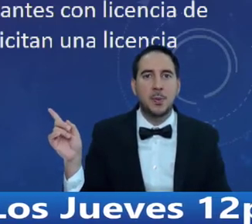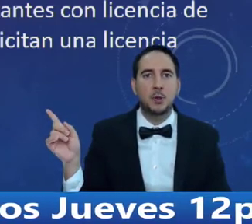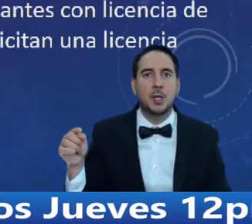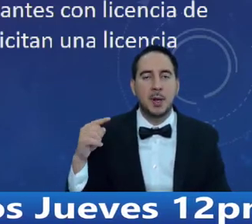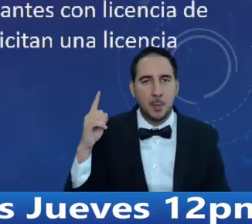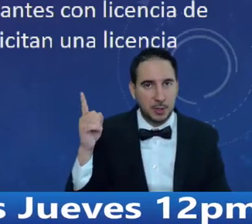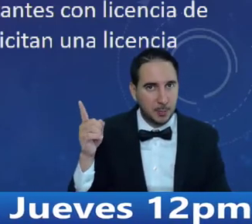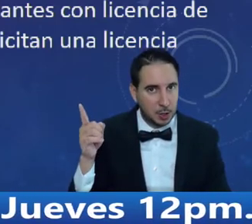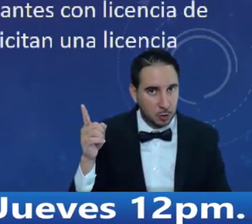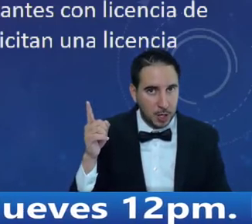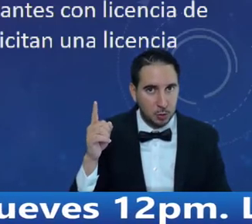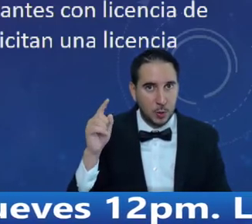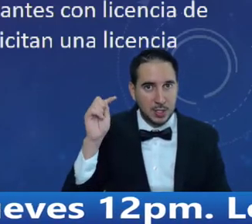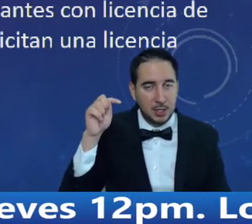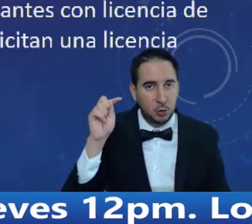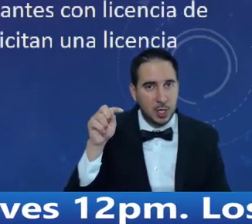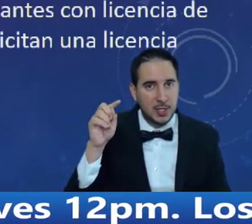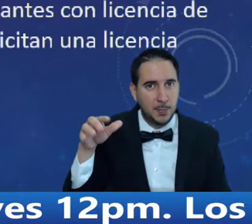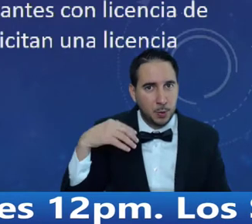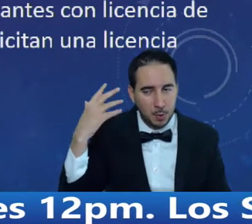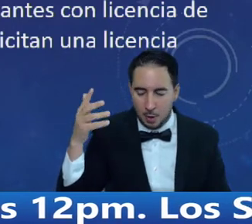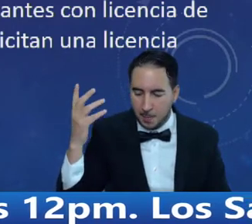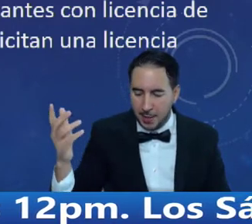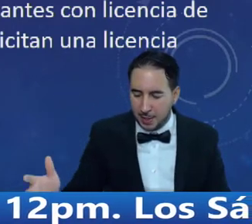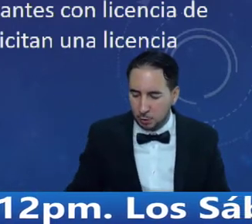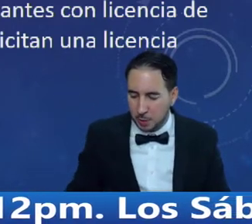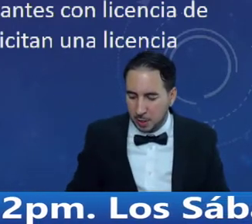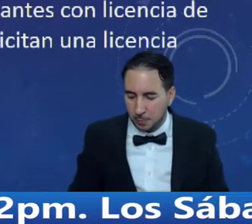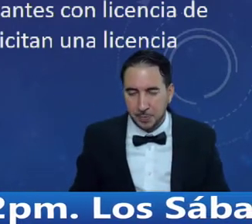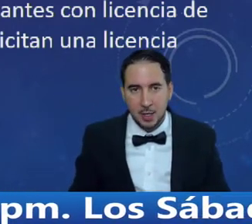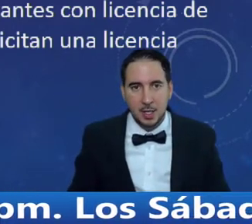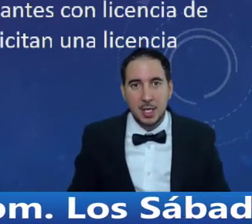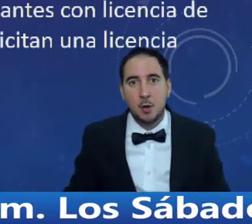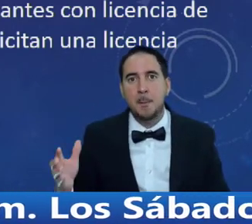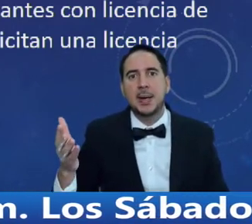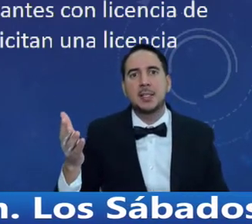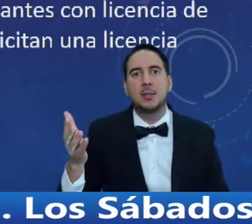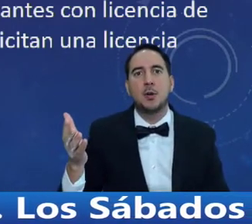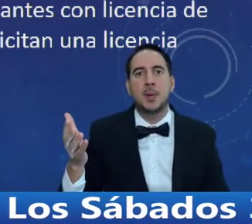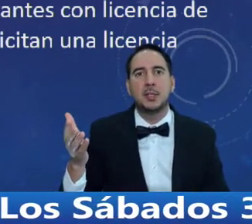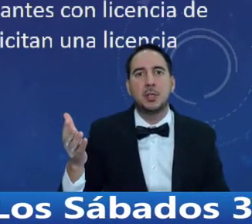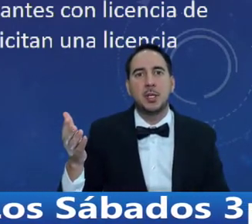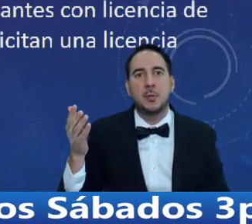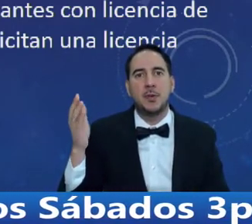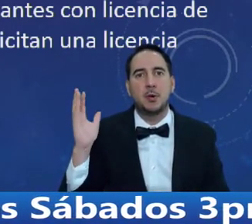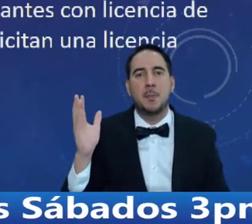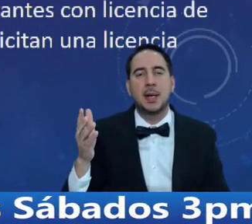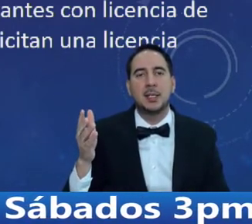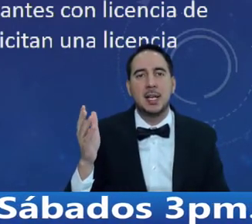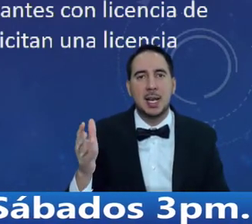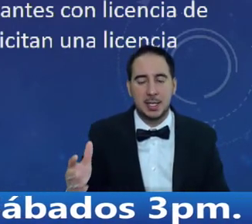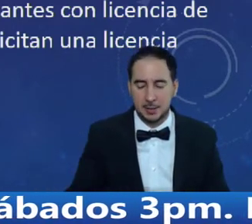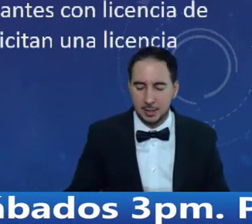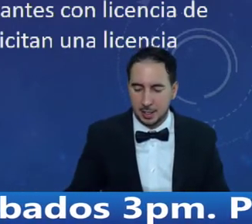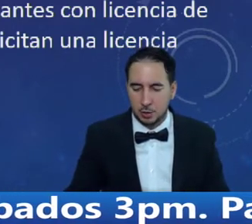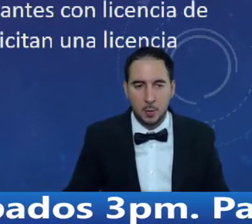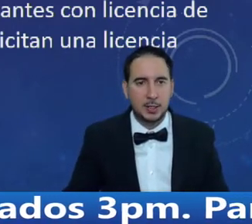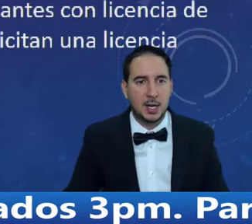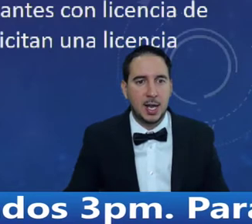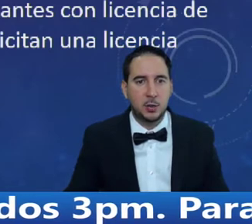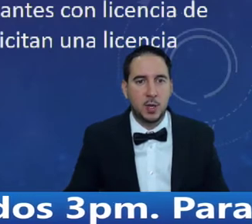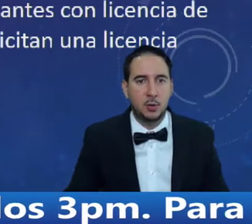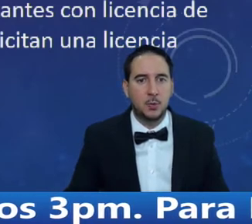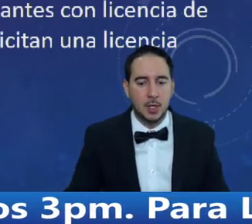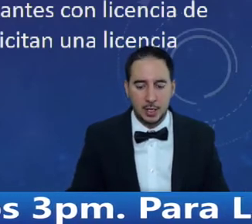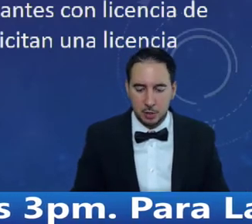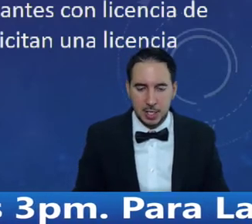video, y pronto también lo vamos a estar poniendo en YouTube. Así que suscríbase por más de estos videos, y comparte, si no ha compartido este video, por favor, comparte y denle like, que esto nos